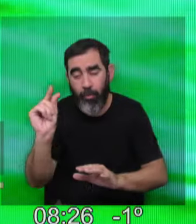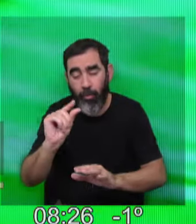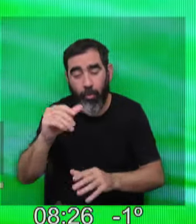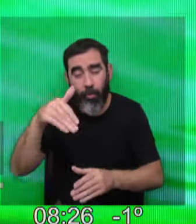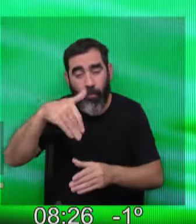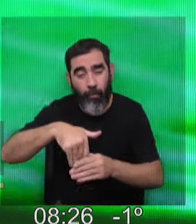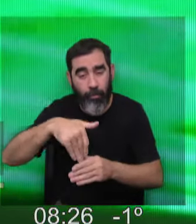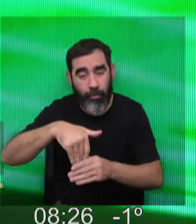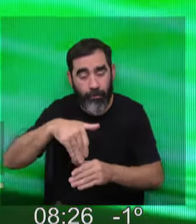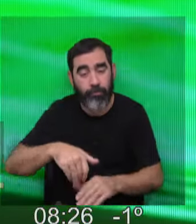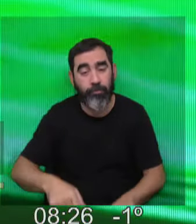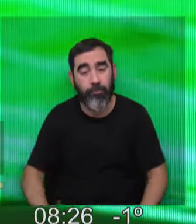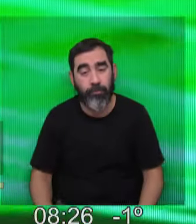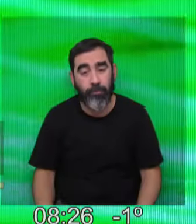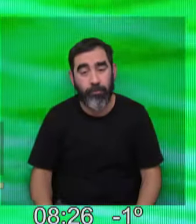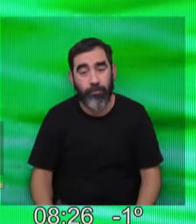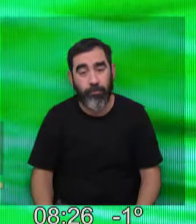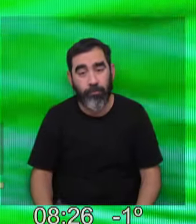la baja presencia. Segundo,